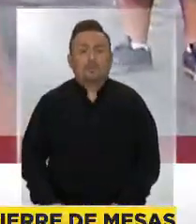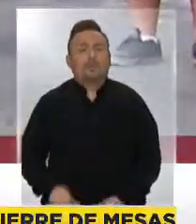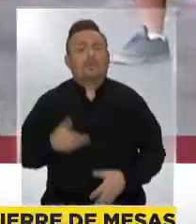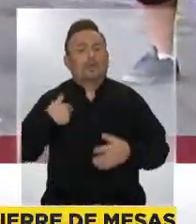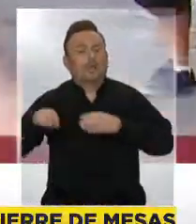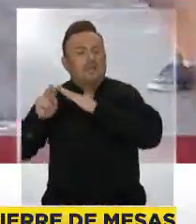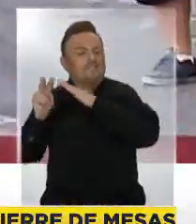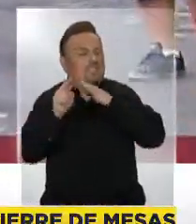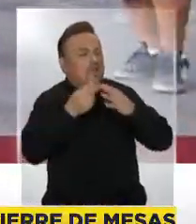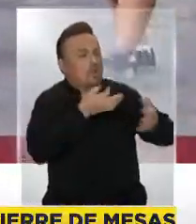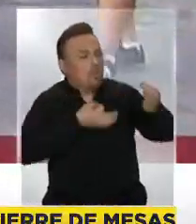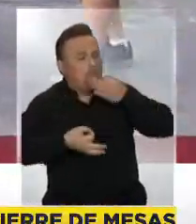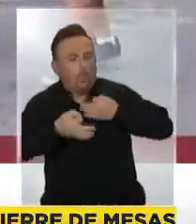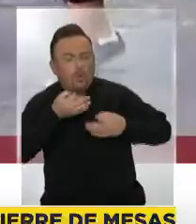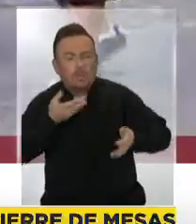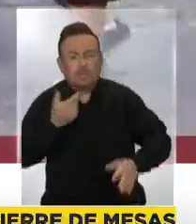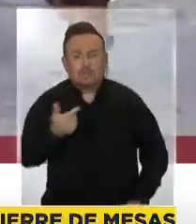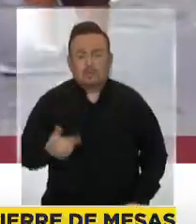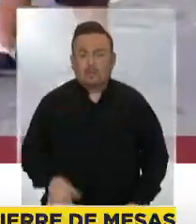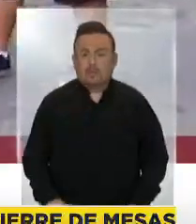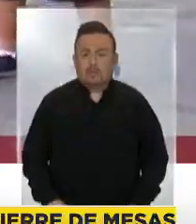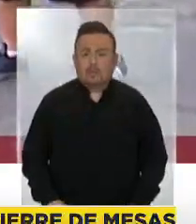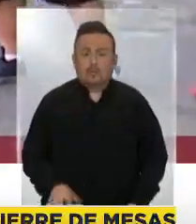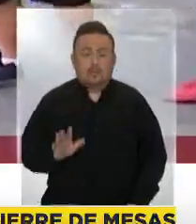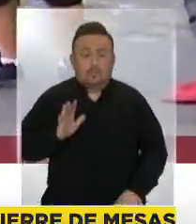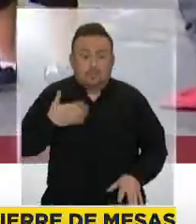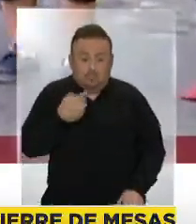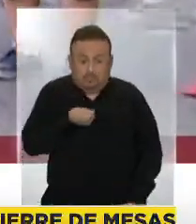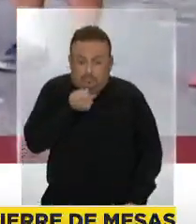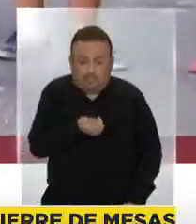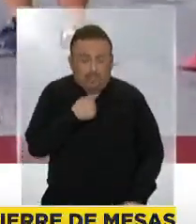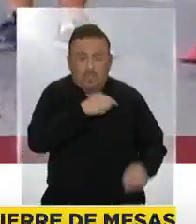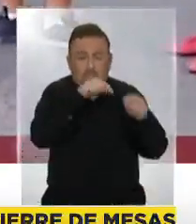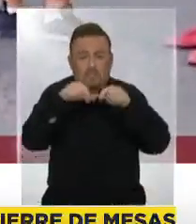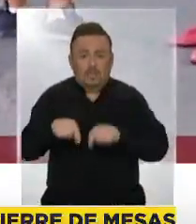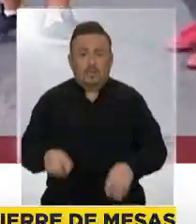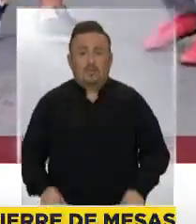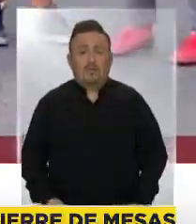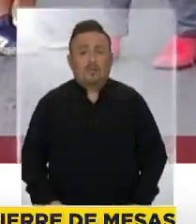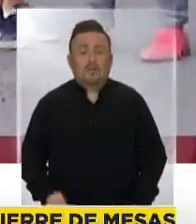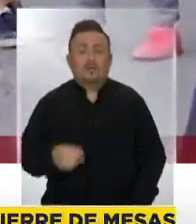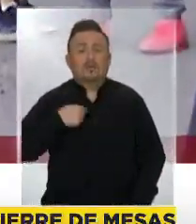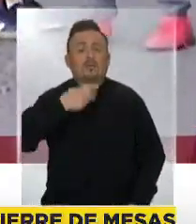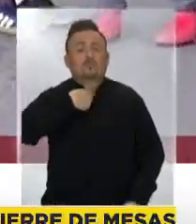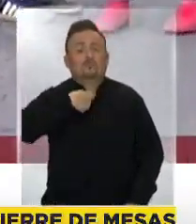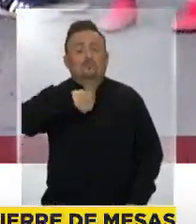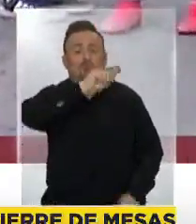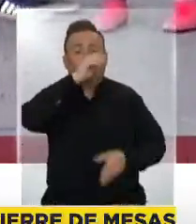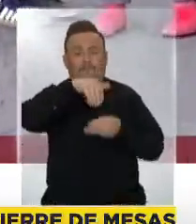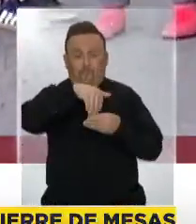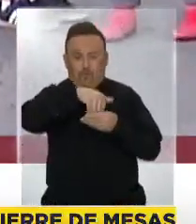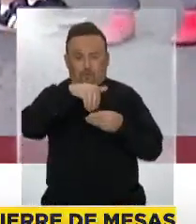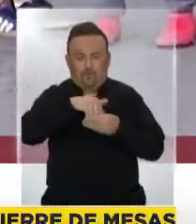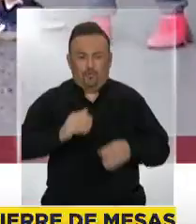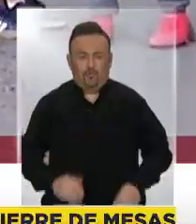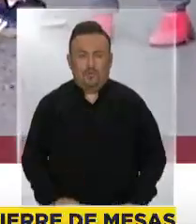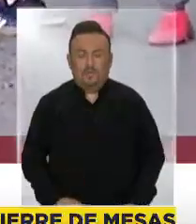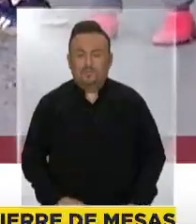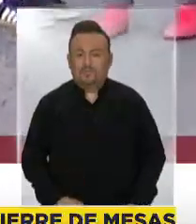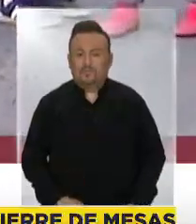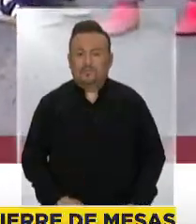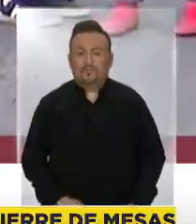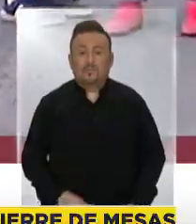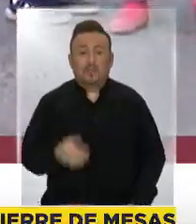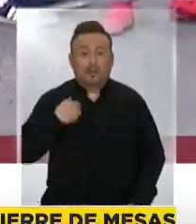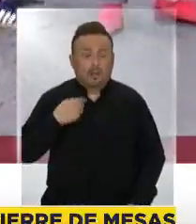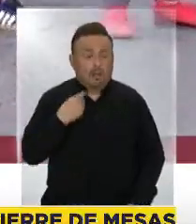los vecinos? ¿Cómo fue esto? Me imagino el impacto. No, recién vengo llegando, andaba votando yo. Y no,